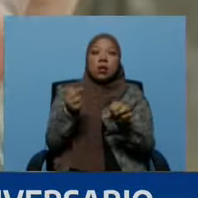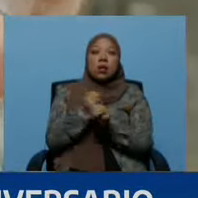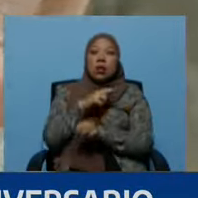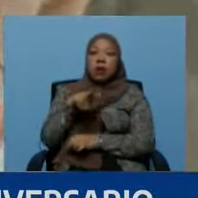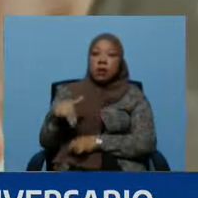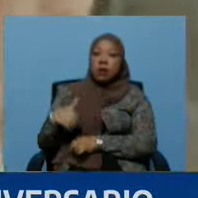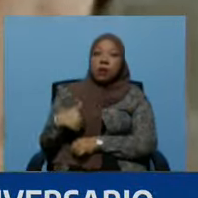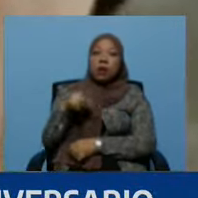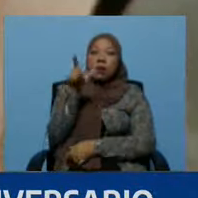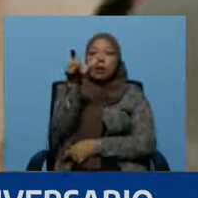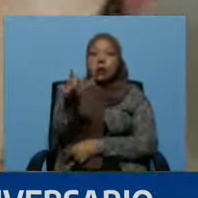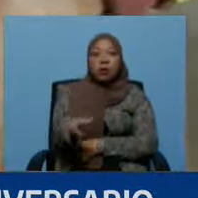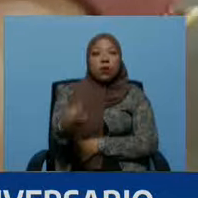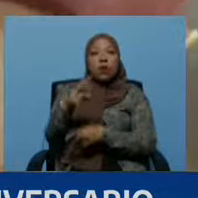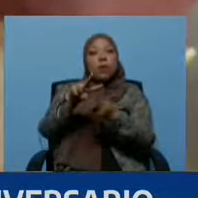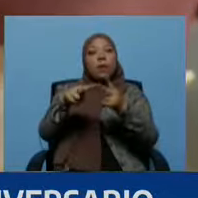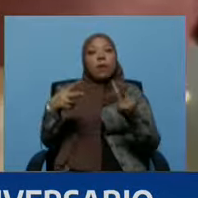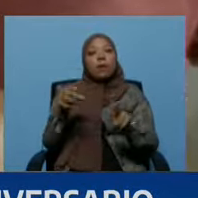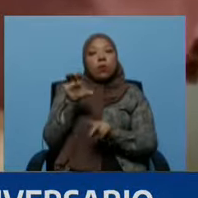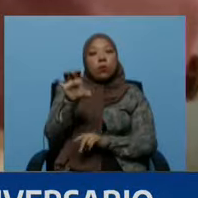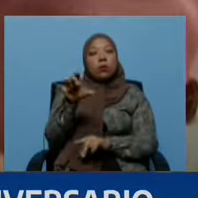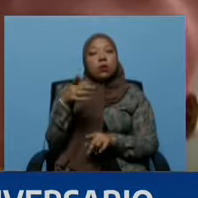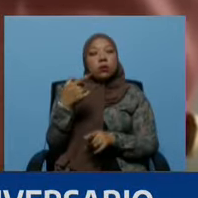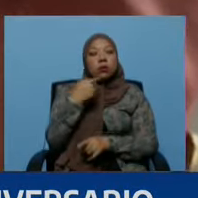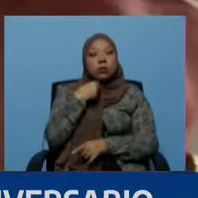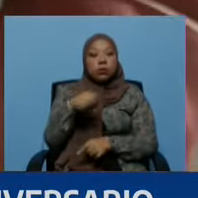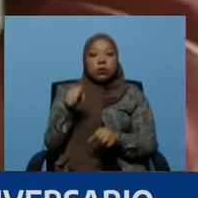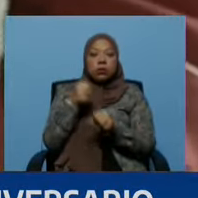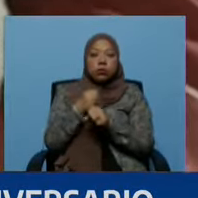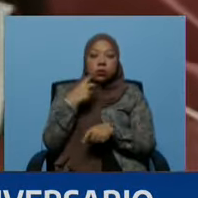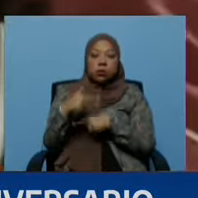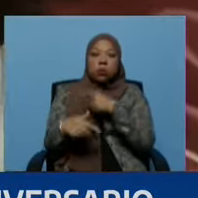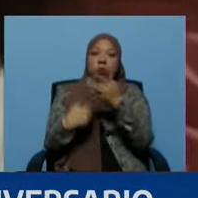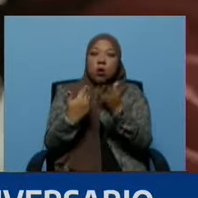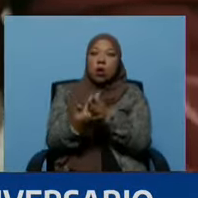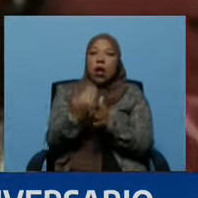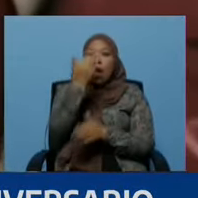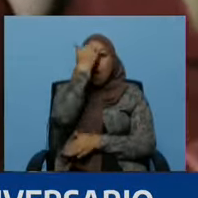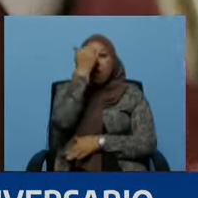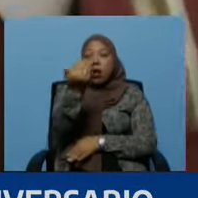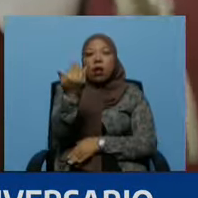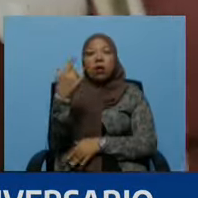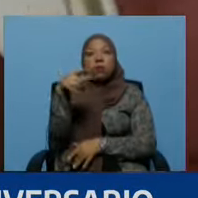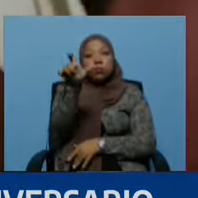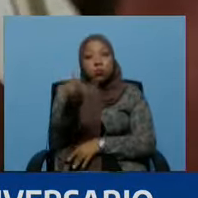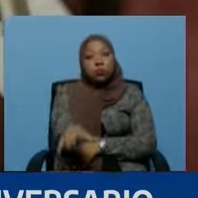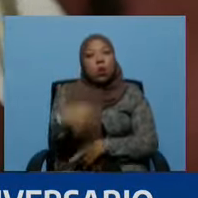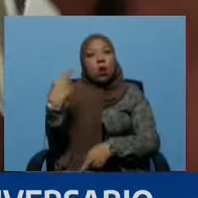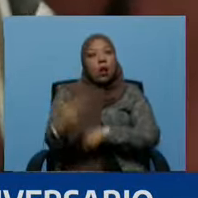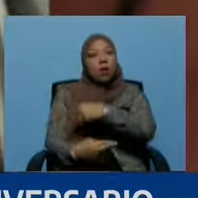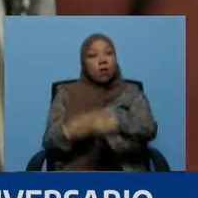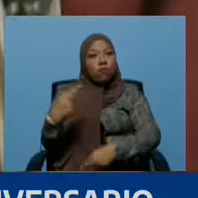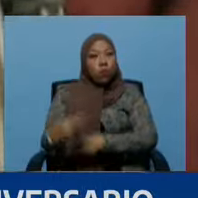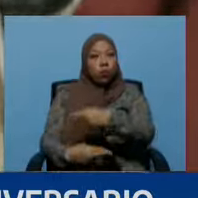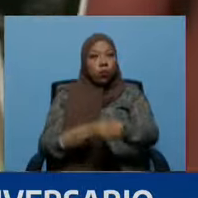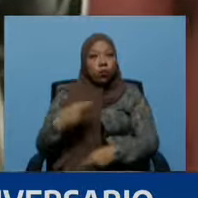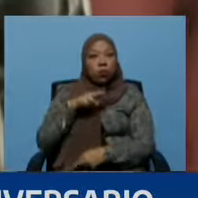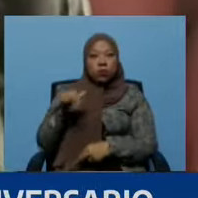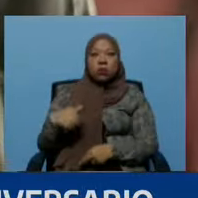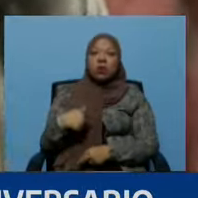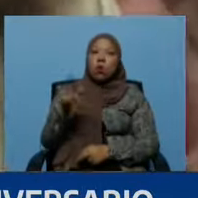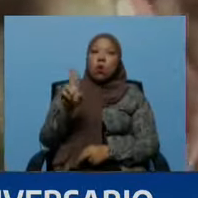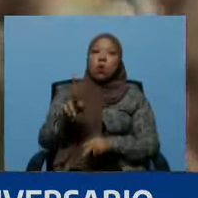frente la patria no se perderá, que solo con usted al frente la llama de la revolución no se